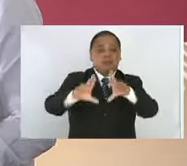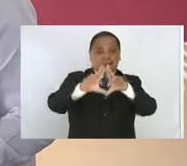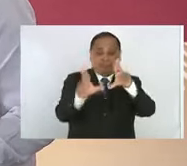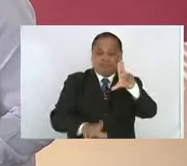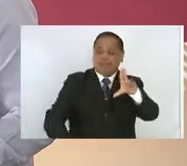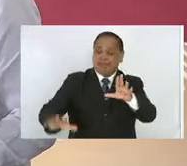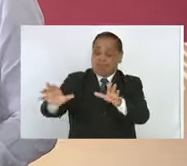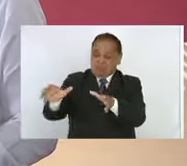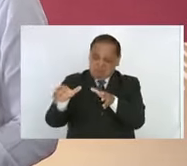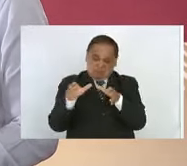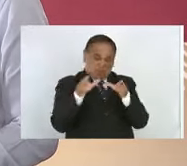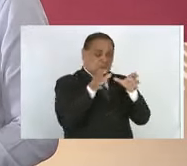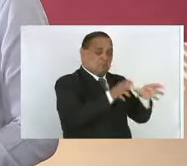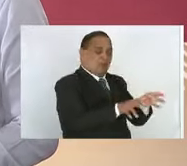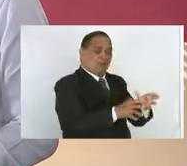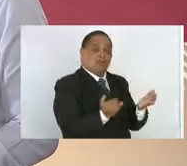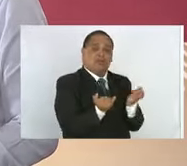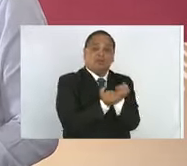los ferrocarriles,